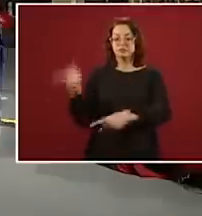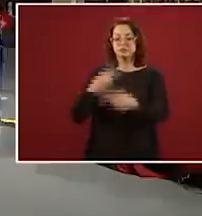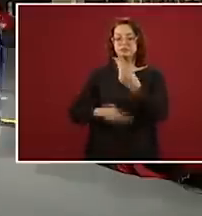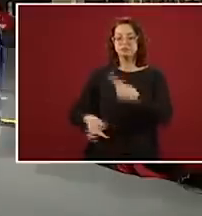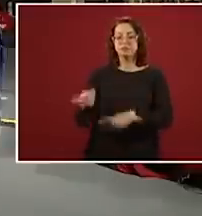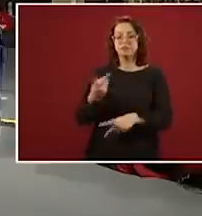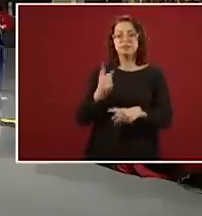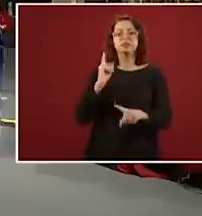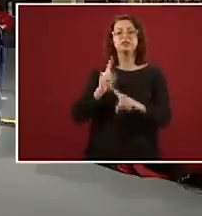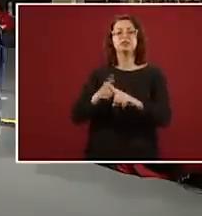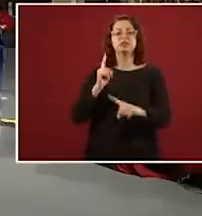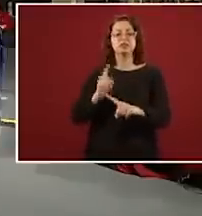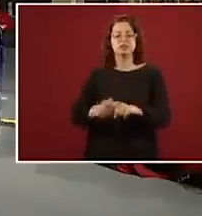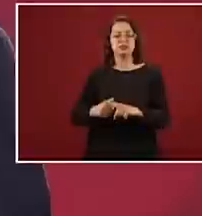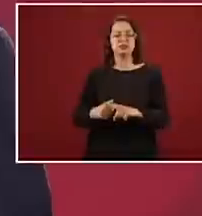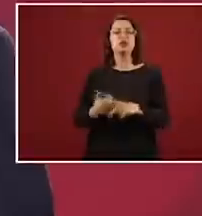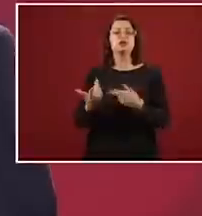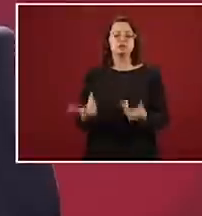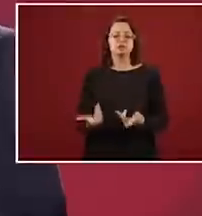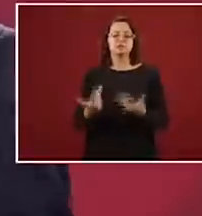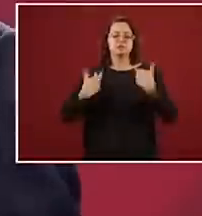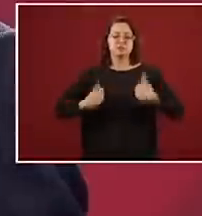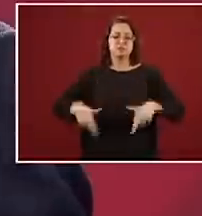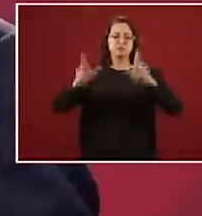los servidores públicos del sector salud.